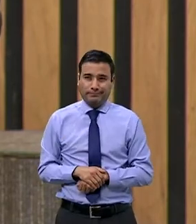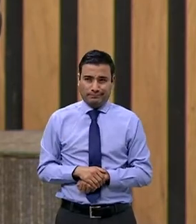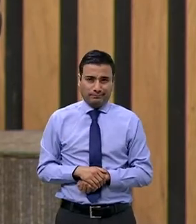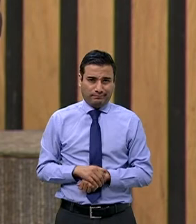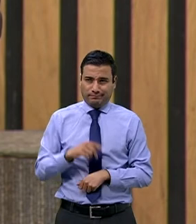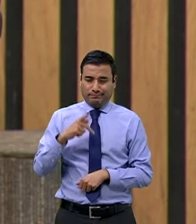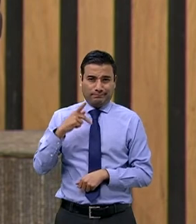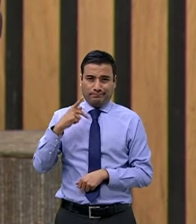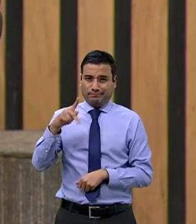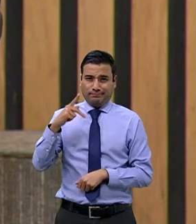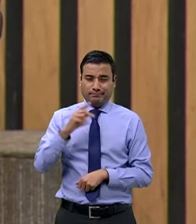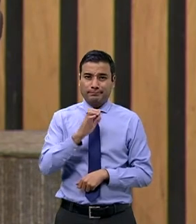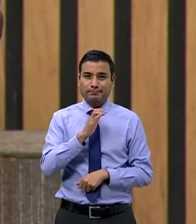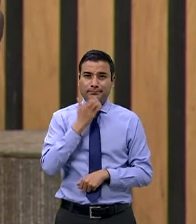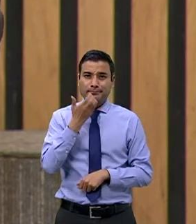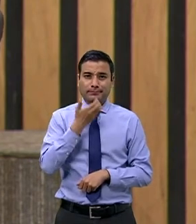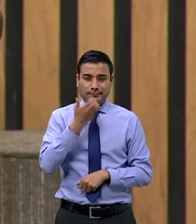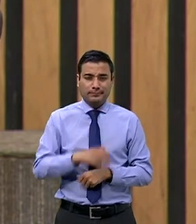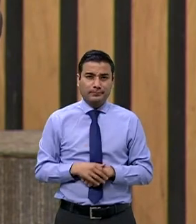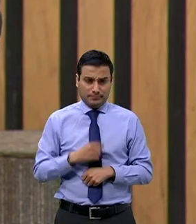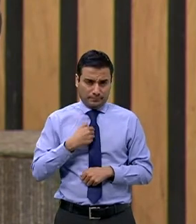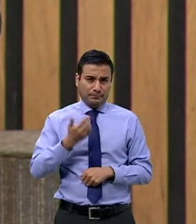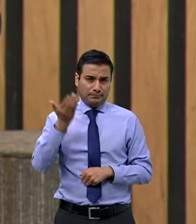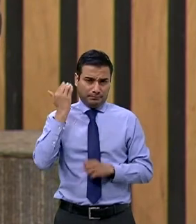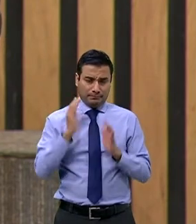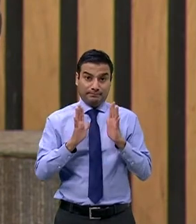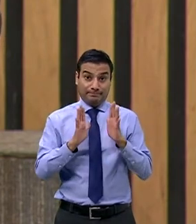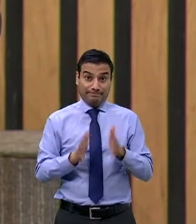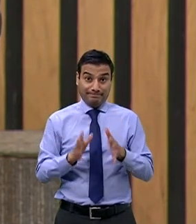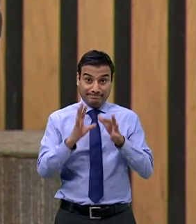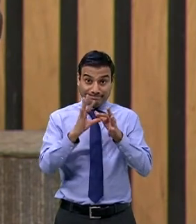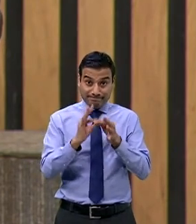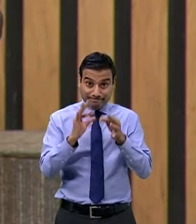anteriores posiciones hemos sostenido